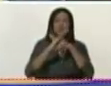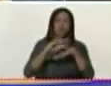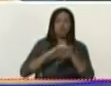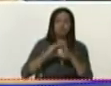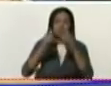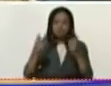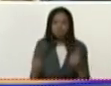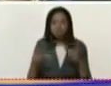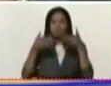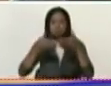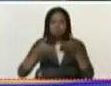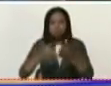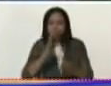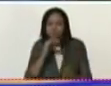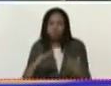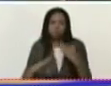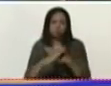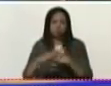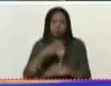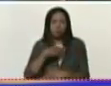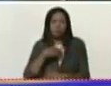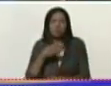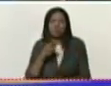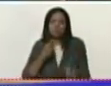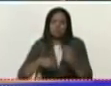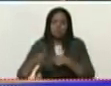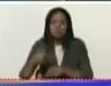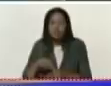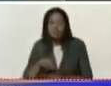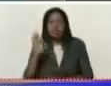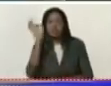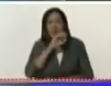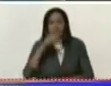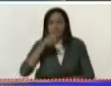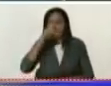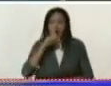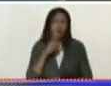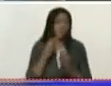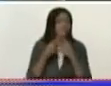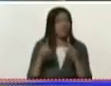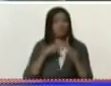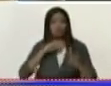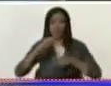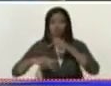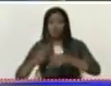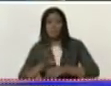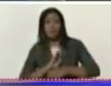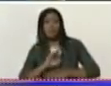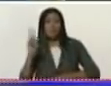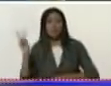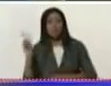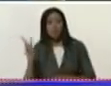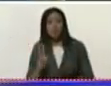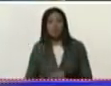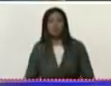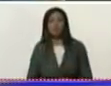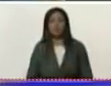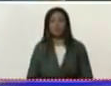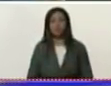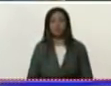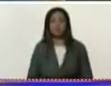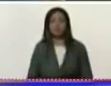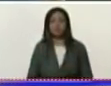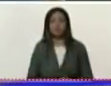los barcos de la importación de pernil. Y yo dije este año no vale, este año tenemos que producirlo en Venezuela.